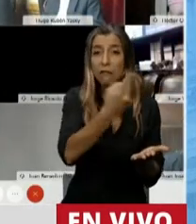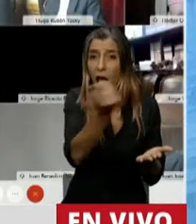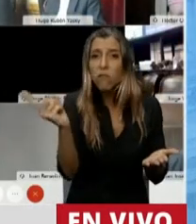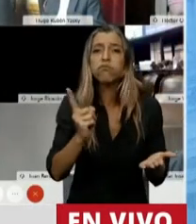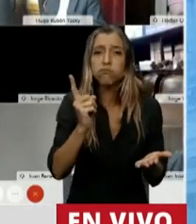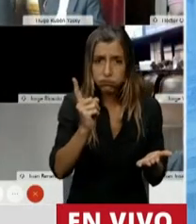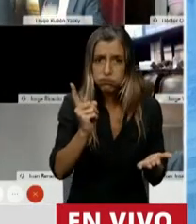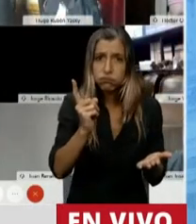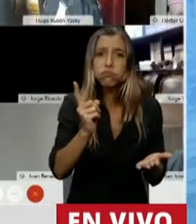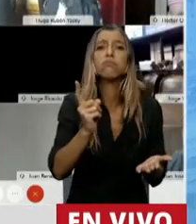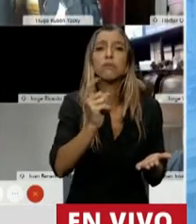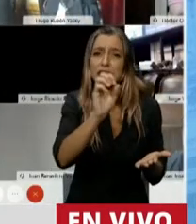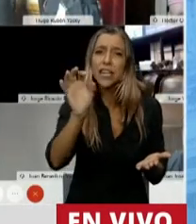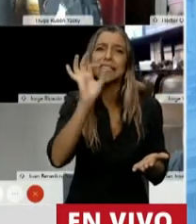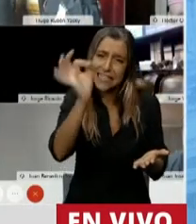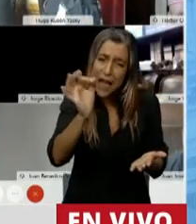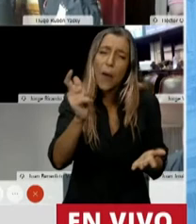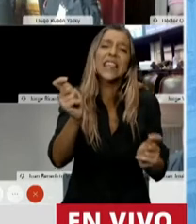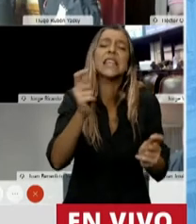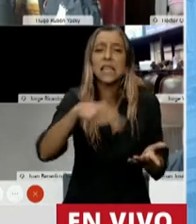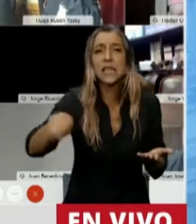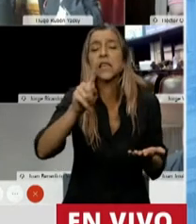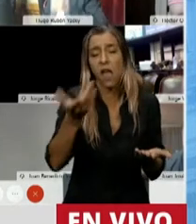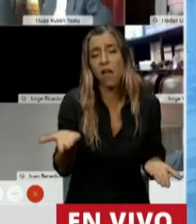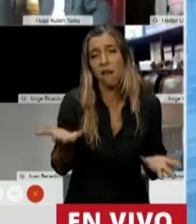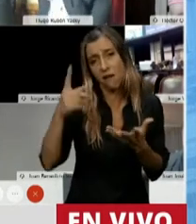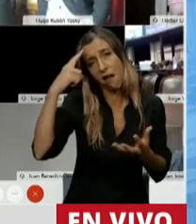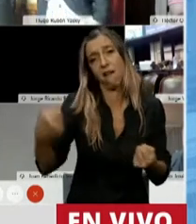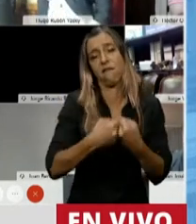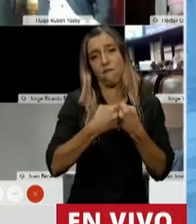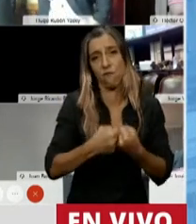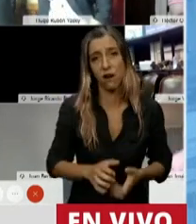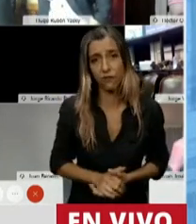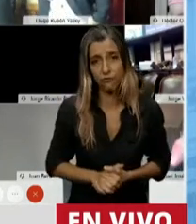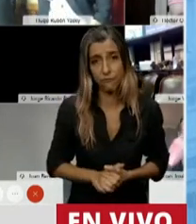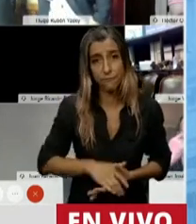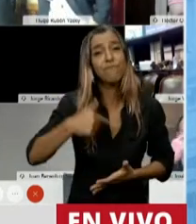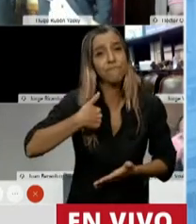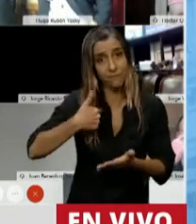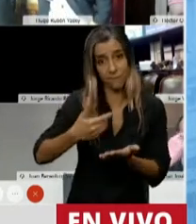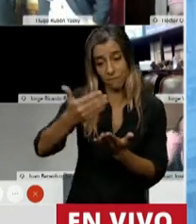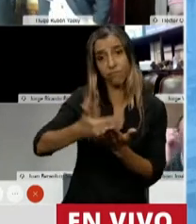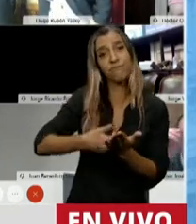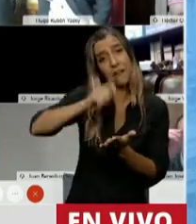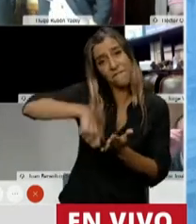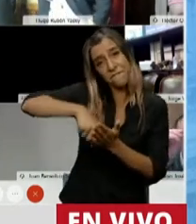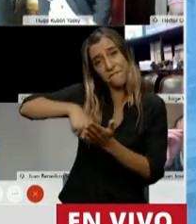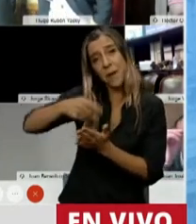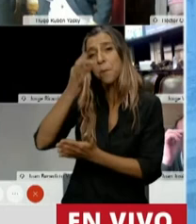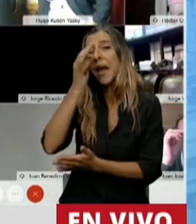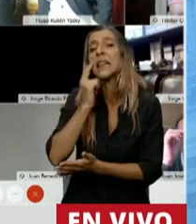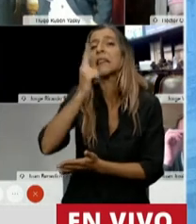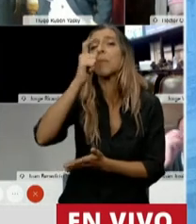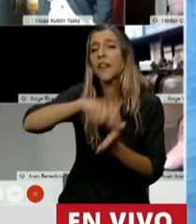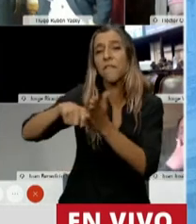Hay que reivindicarlo. Tengo firmas, más de 20.000 de